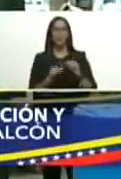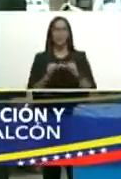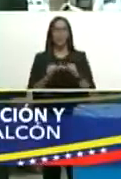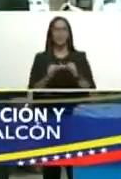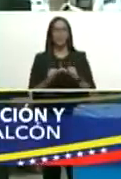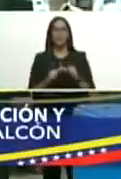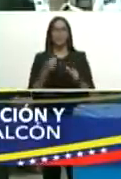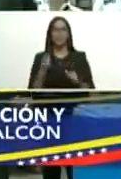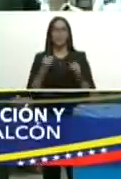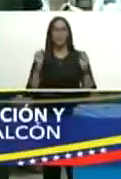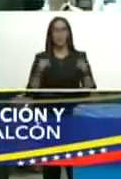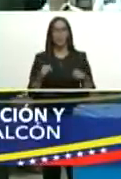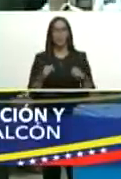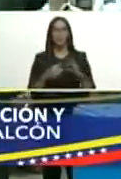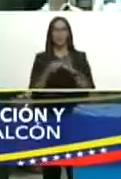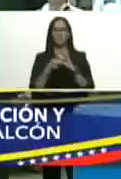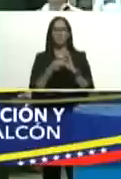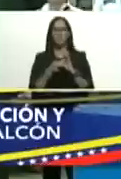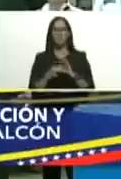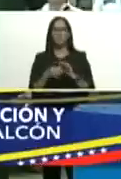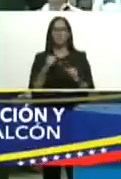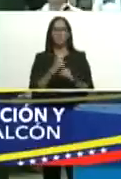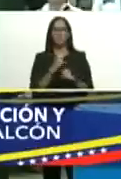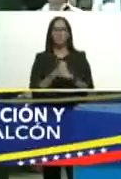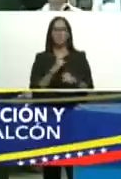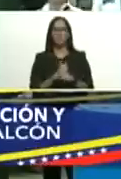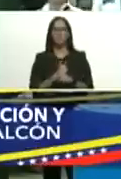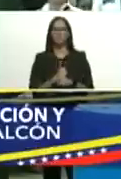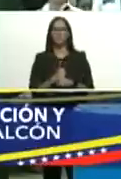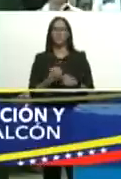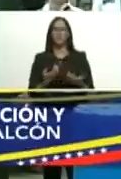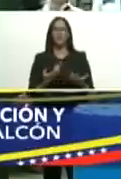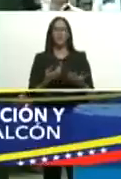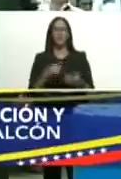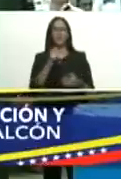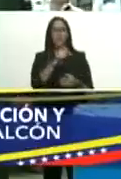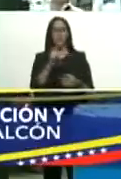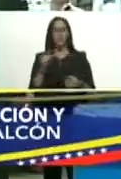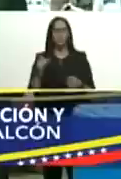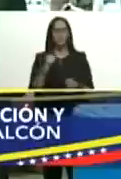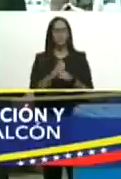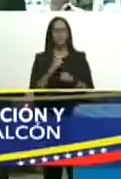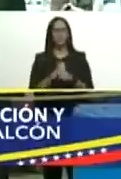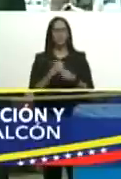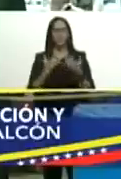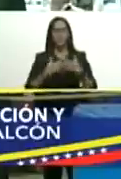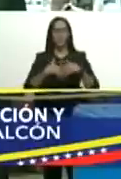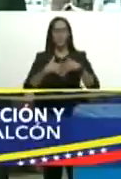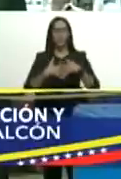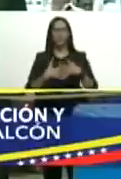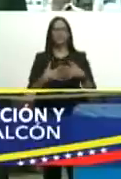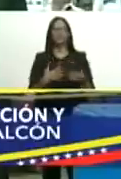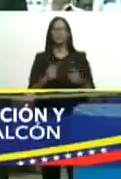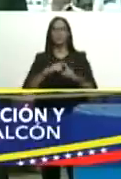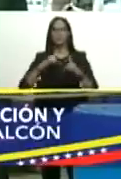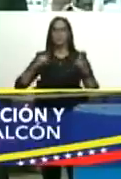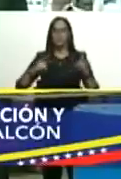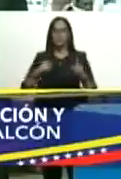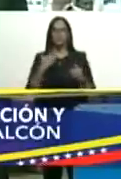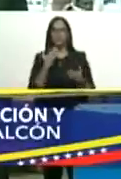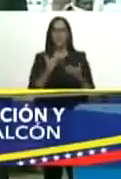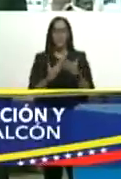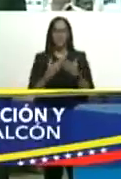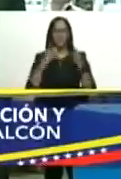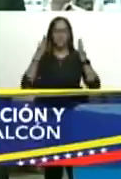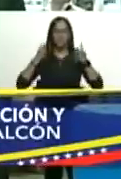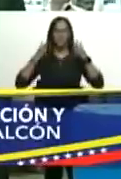hoy, en una alianza mixta de trabajo con los trabajadores de Corpolet Industrial, gracias a su orientación, al trabajo